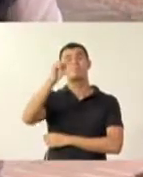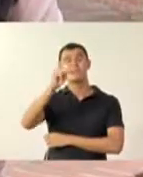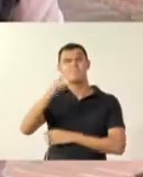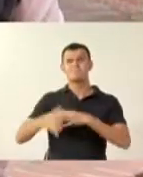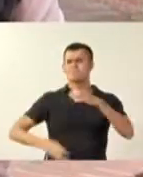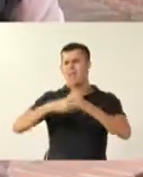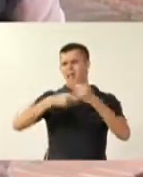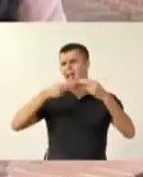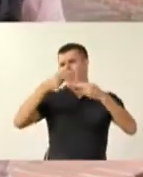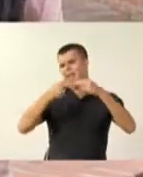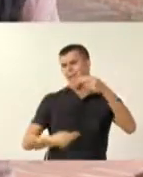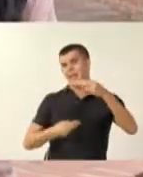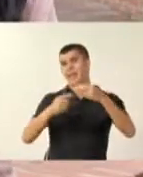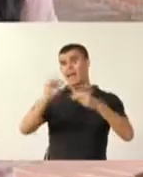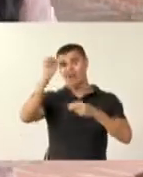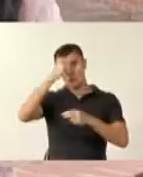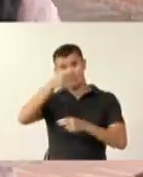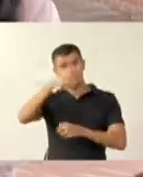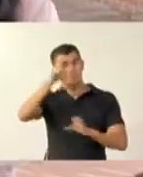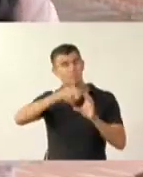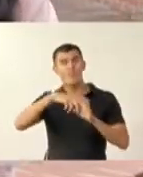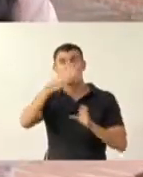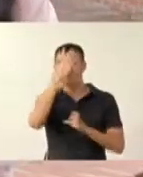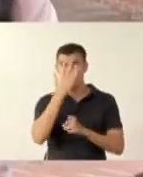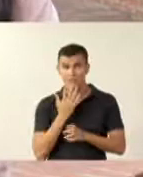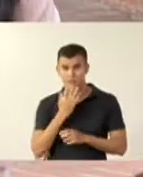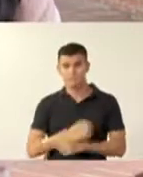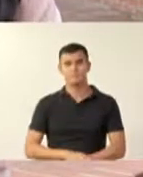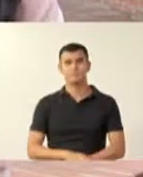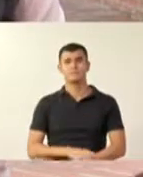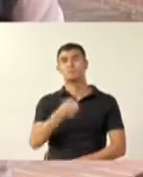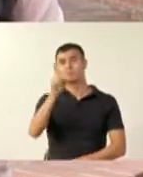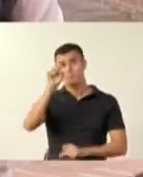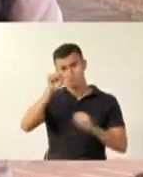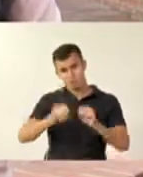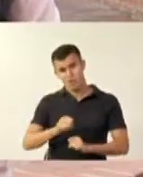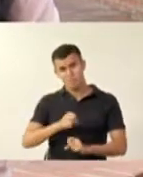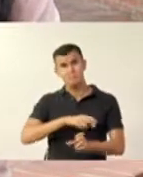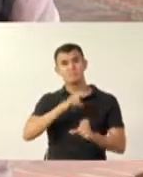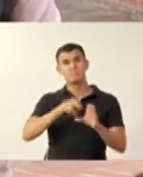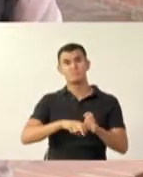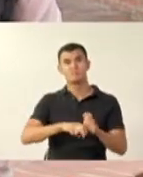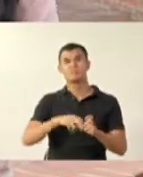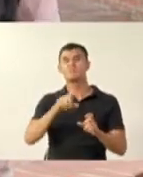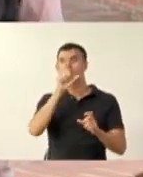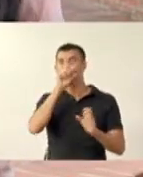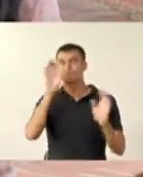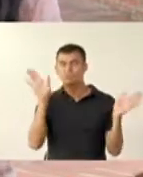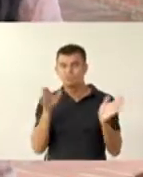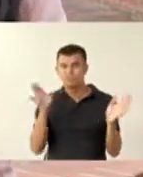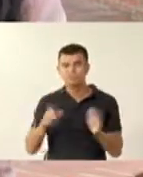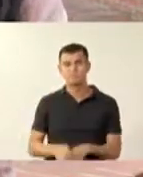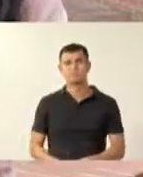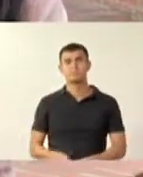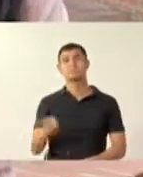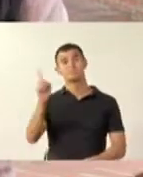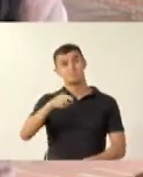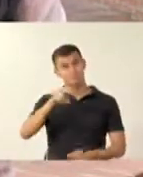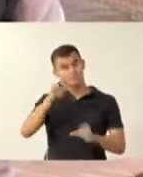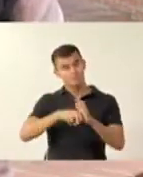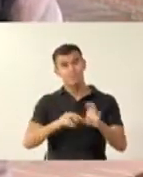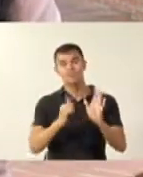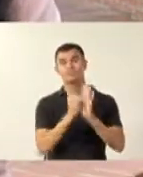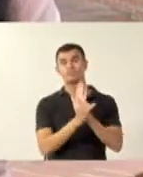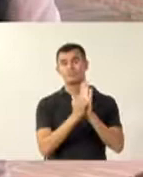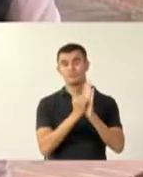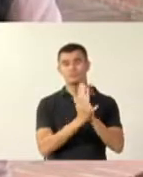una nueva historia urbana. Recuerde seguirnos en nuestras redes sociales, en Facebook como Cali Hoy Crónicas, en Twitter como Cali Hoy 1 y en nuestra